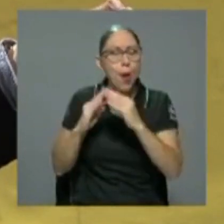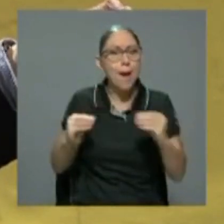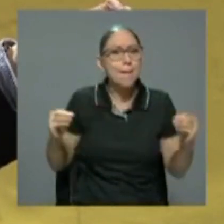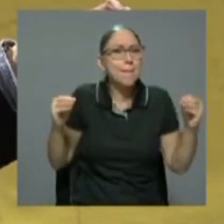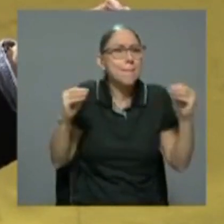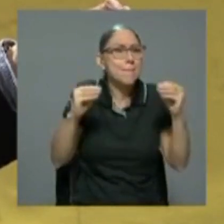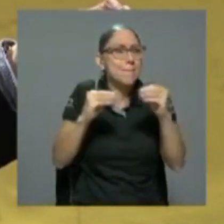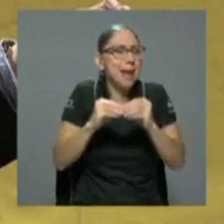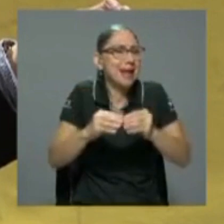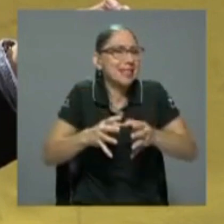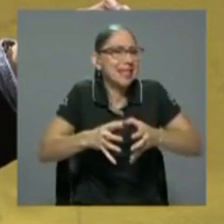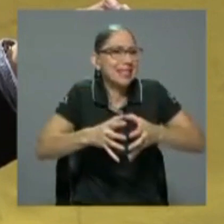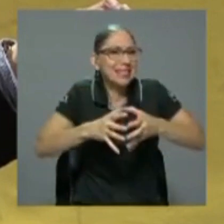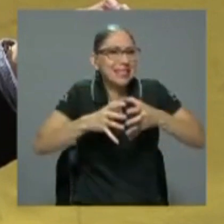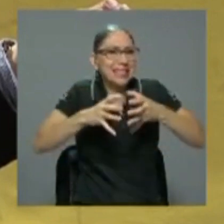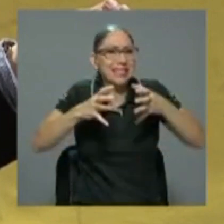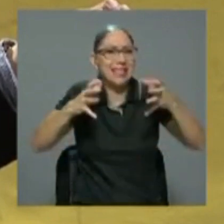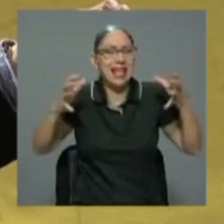Hispanoamérica,